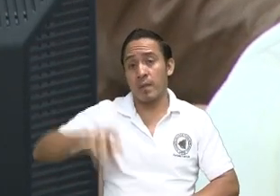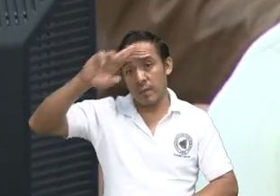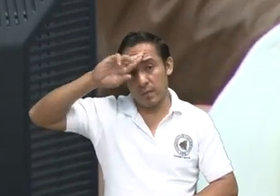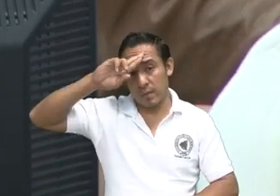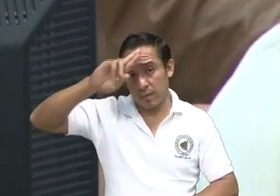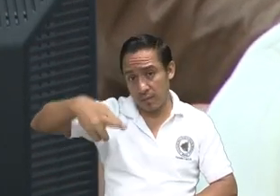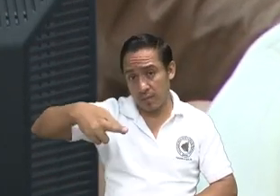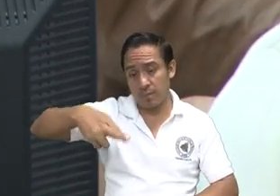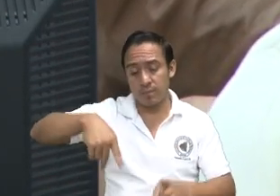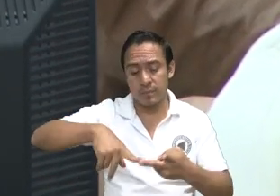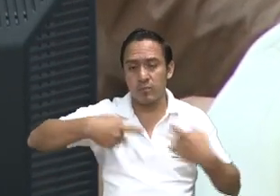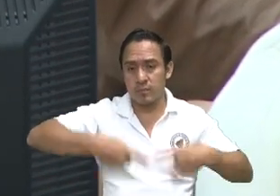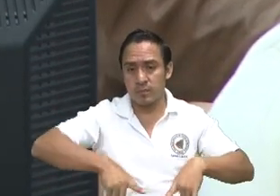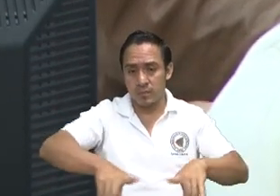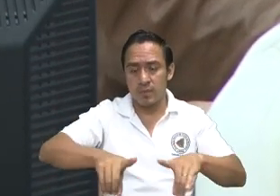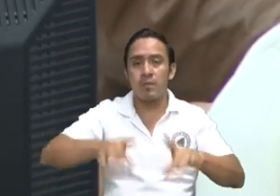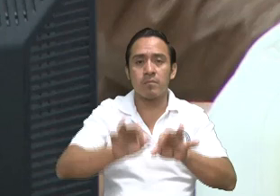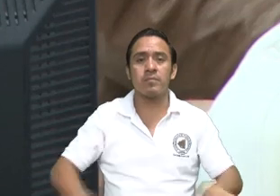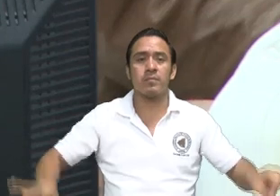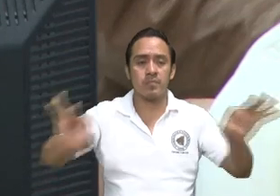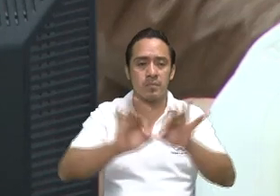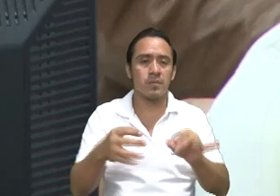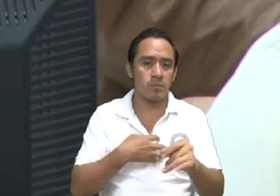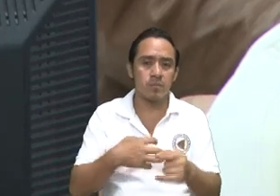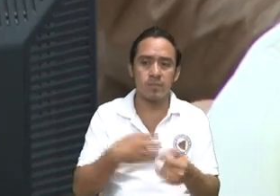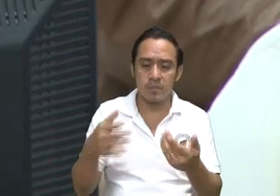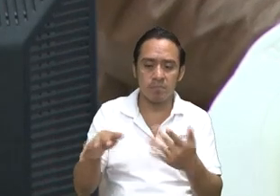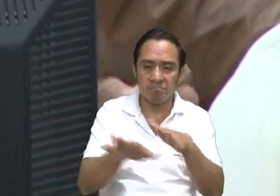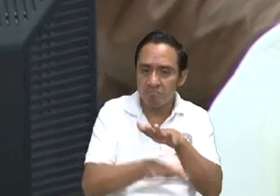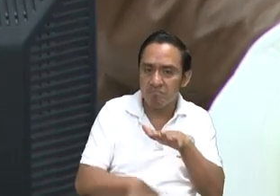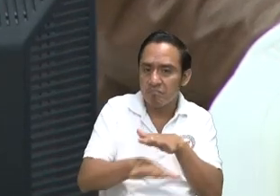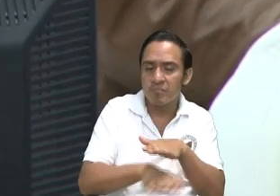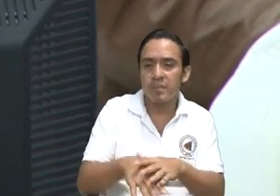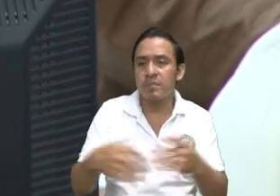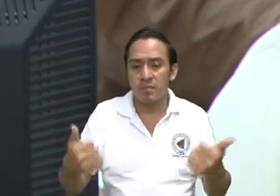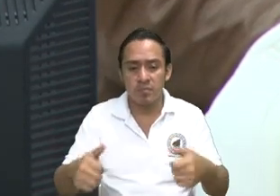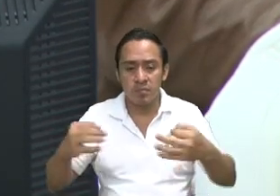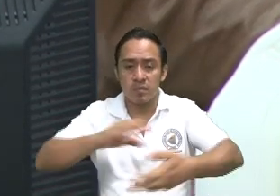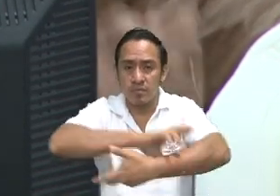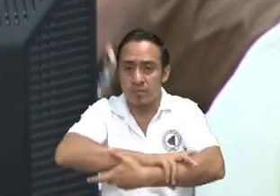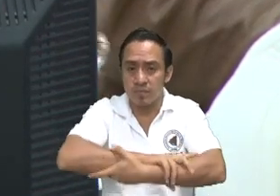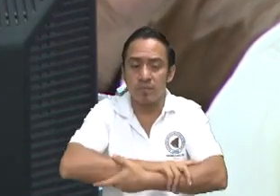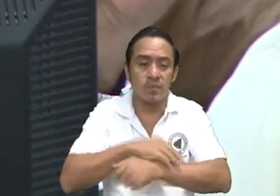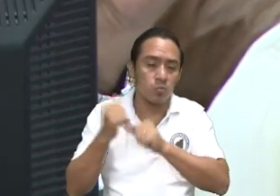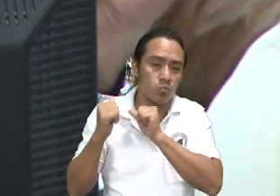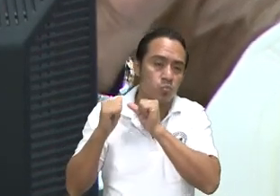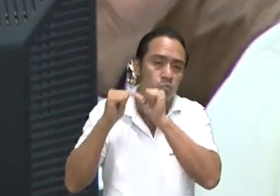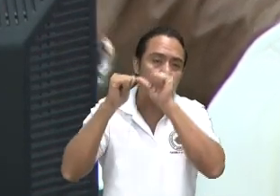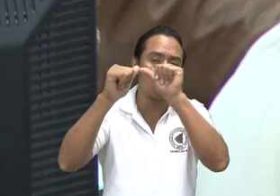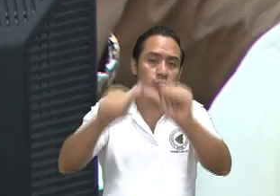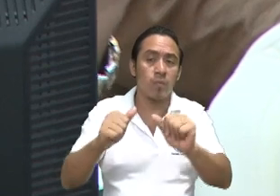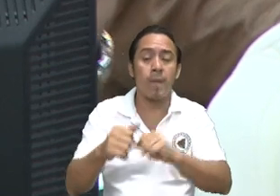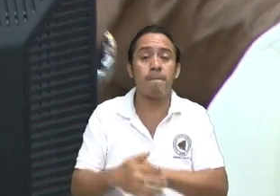respeto y la dignificación son fundamentos para sentar las bases de una reconciliación permanente